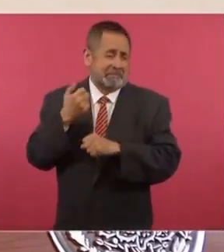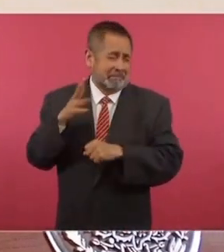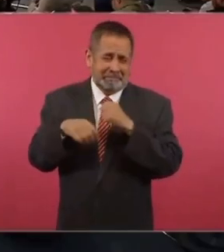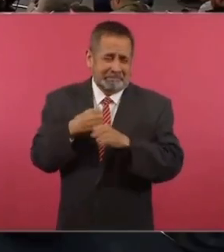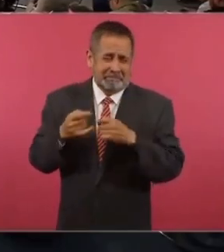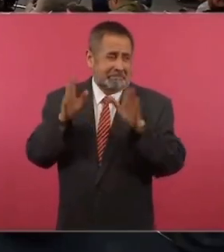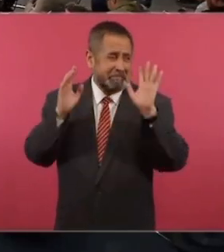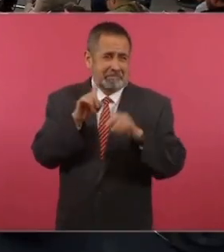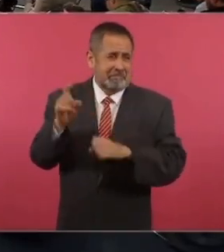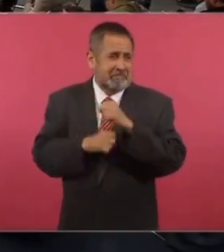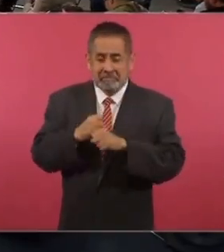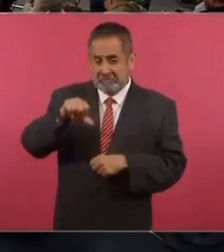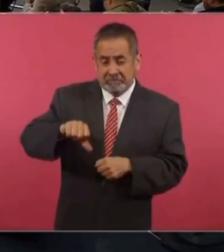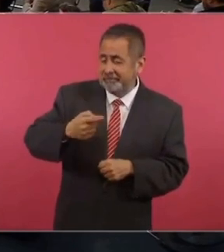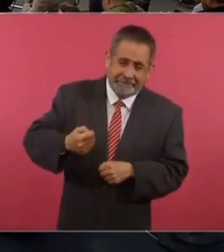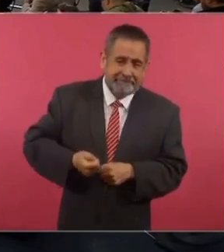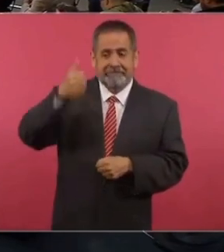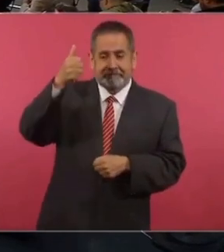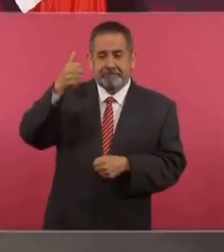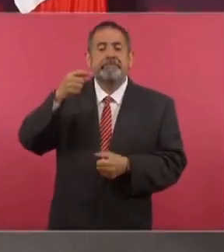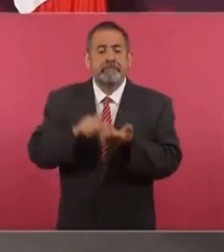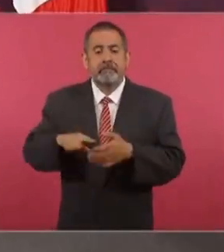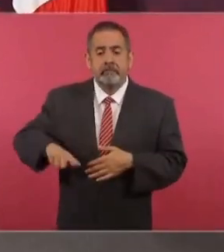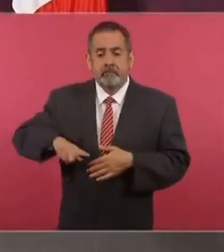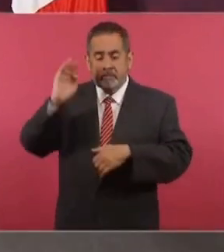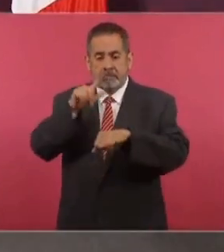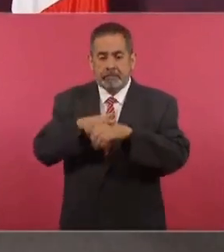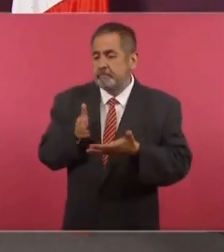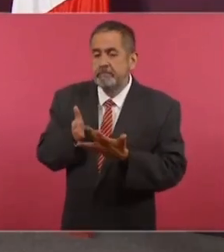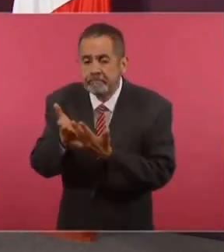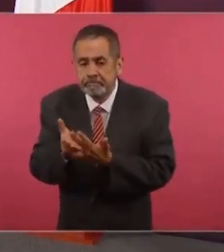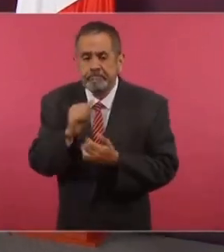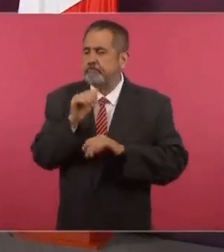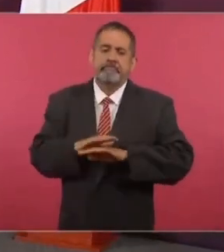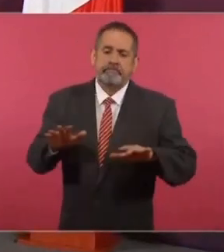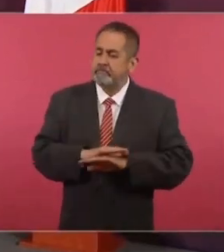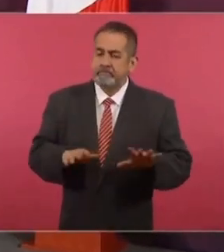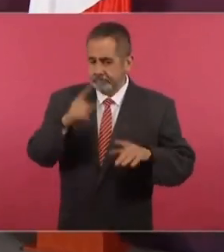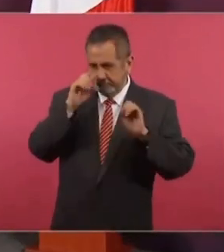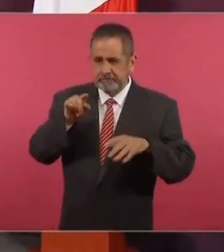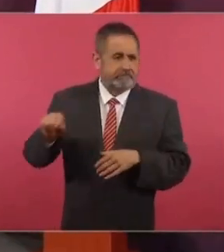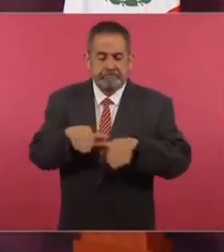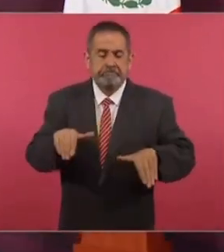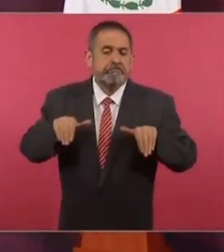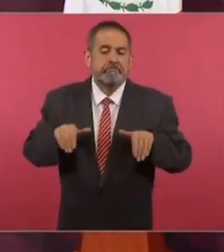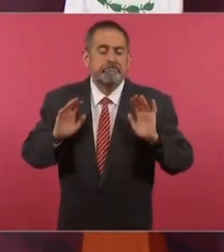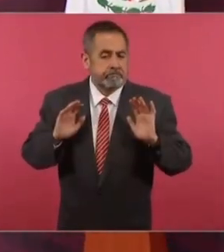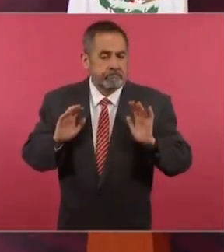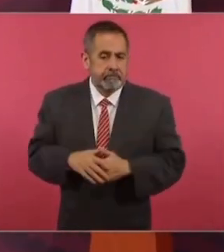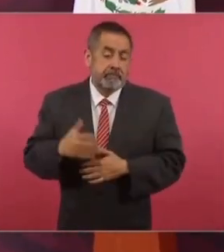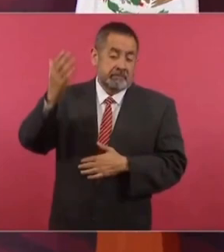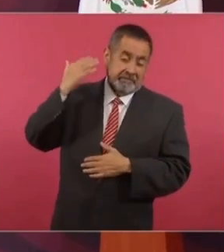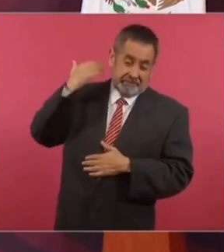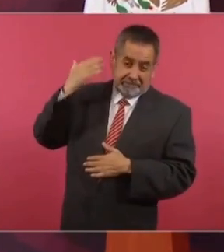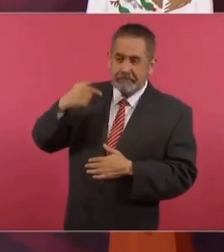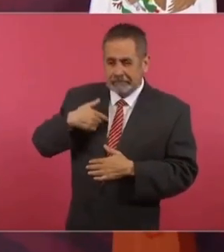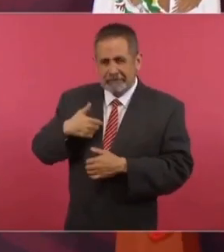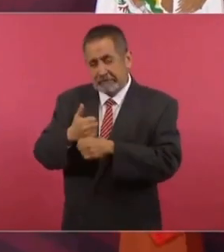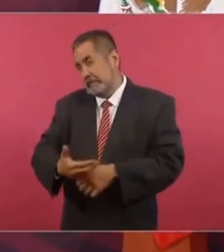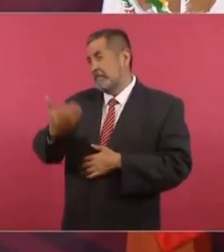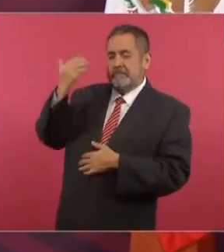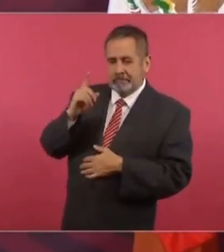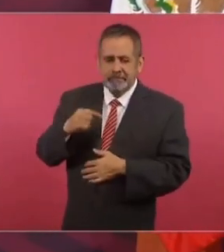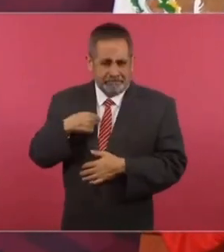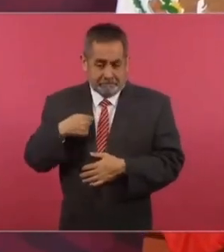a lo mejor en siglos, el gobierno federal no interviene en un proceso electoral. Padecimos nosotros, para no irnos